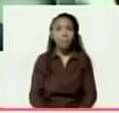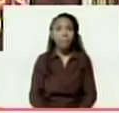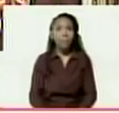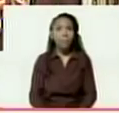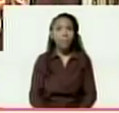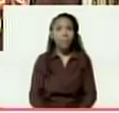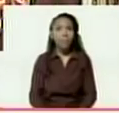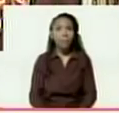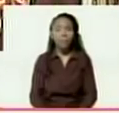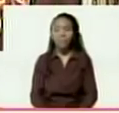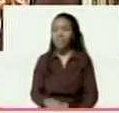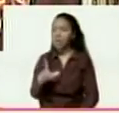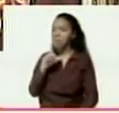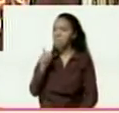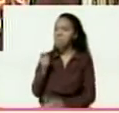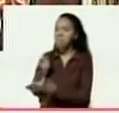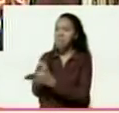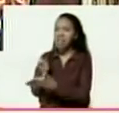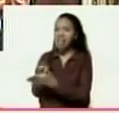Señor, mala paga.